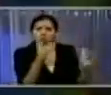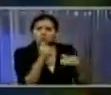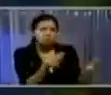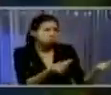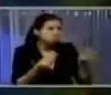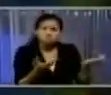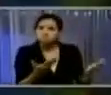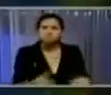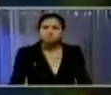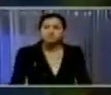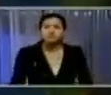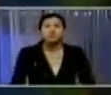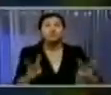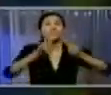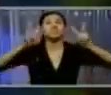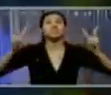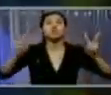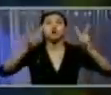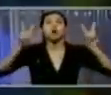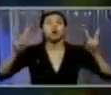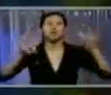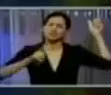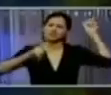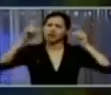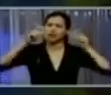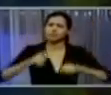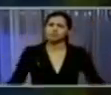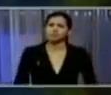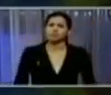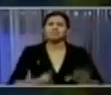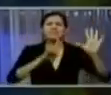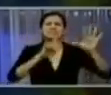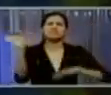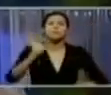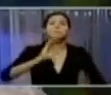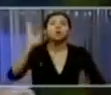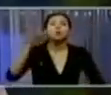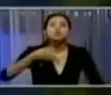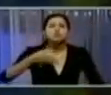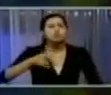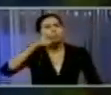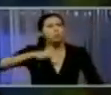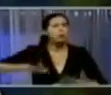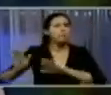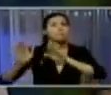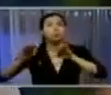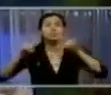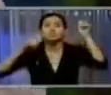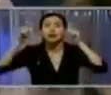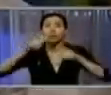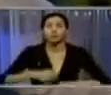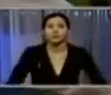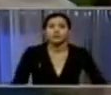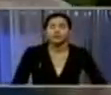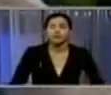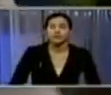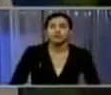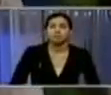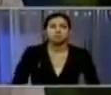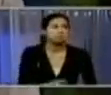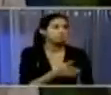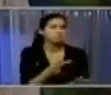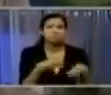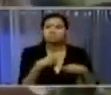Tremenda victoria del comandante Hugo Chávez. Ganó con el 60% del apoyo popular. Y ellos no